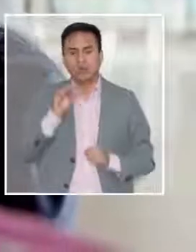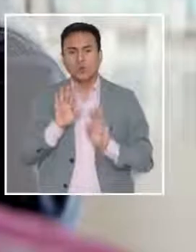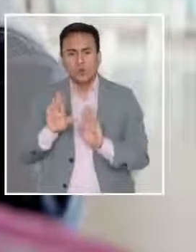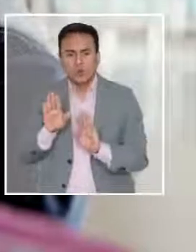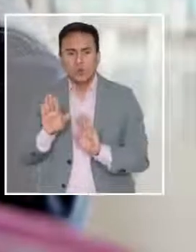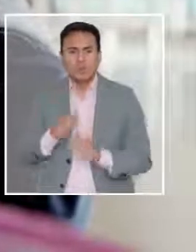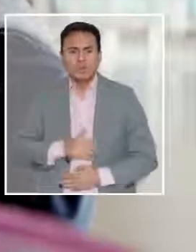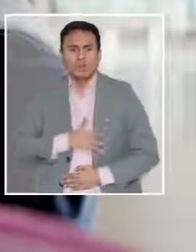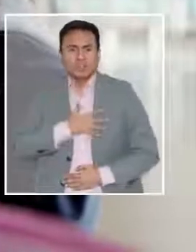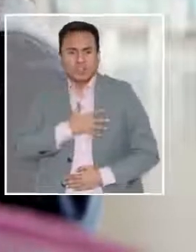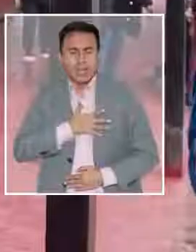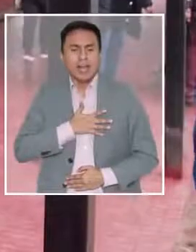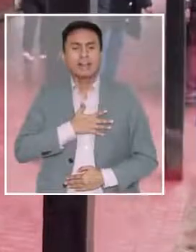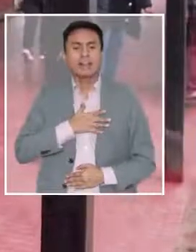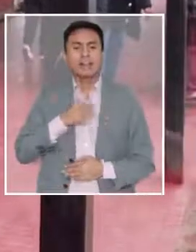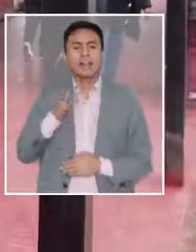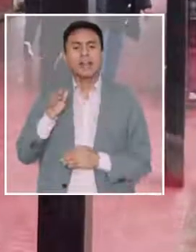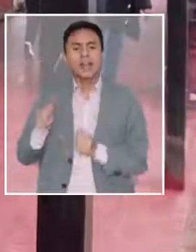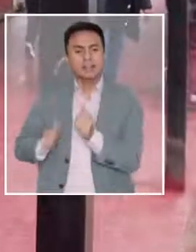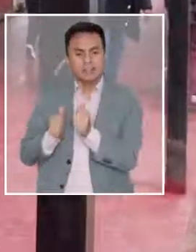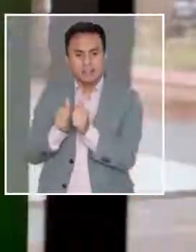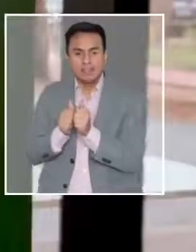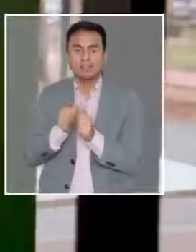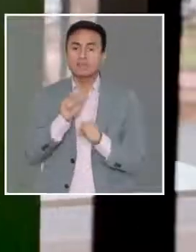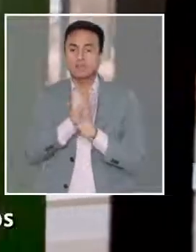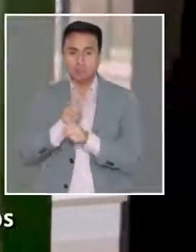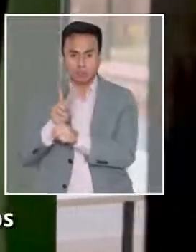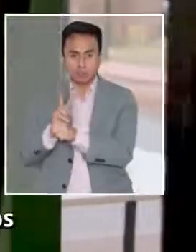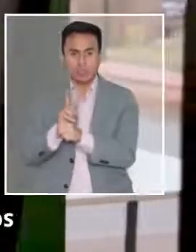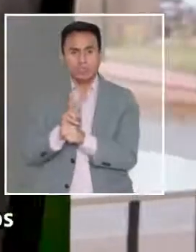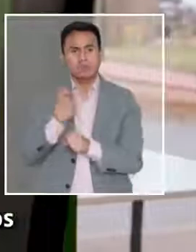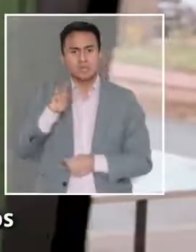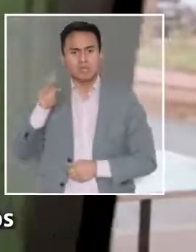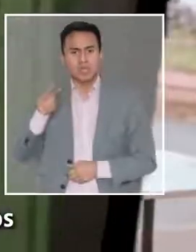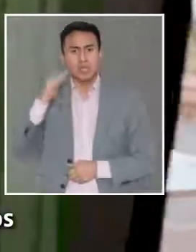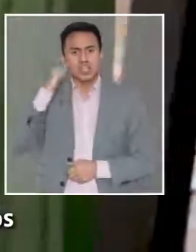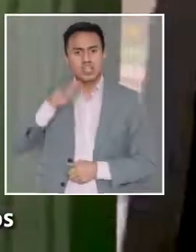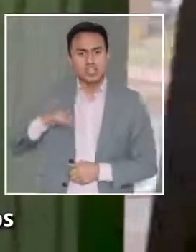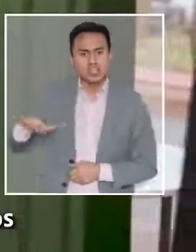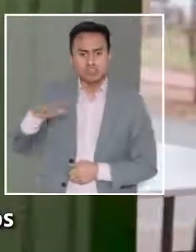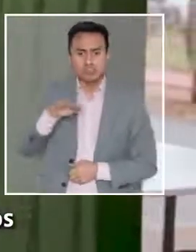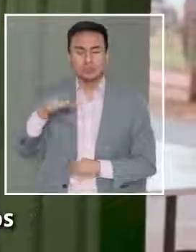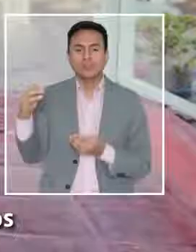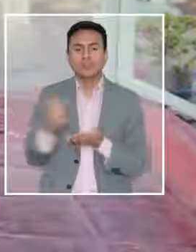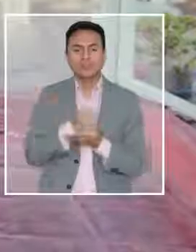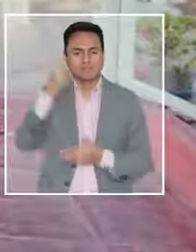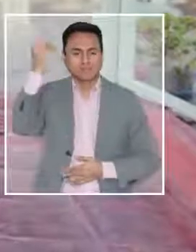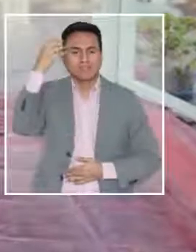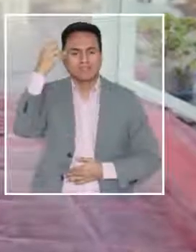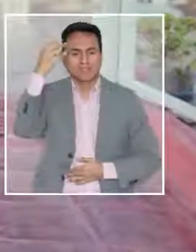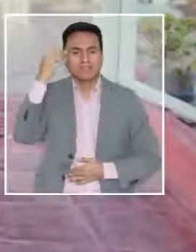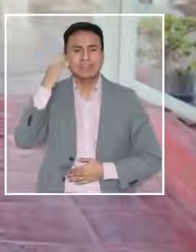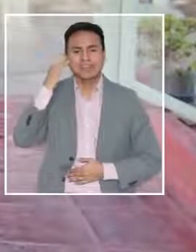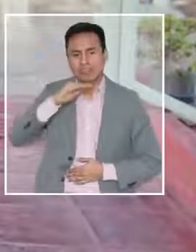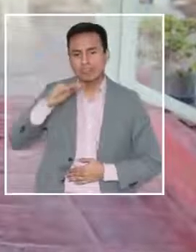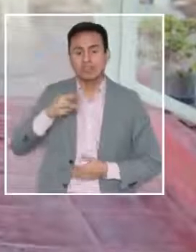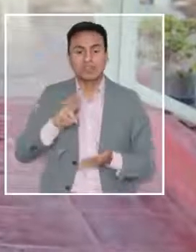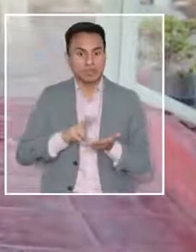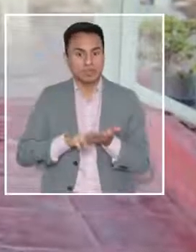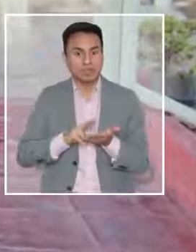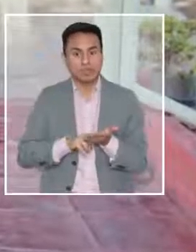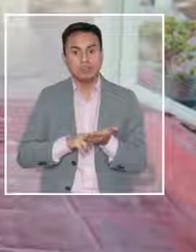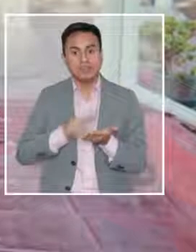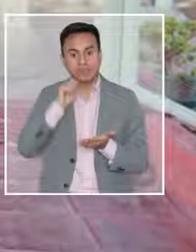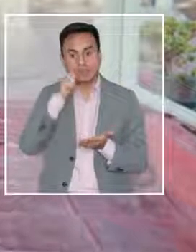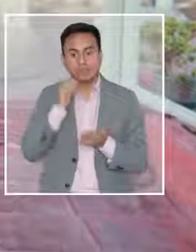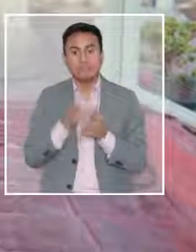Preocuparnos de la contención emocional tanto de los asistentes, de los profesores, de los apoderados, de los niños, para lograr los aprendizajes de los